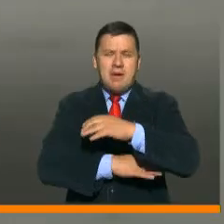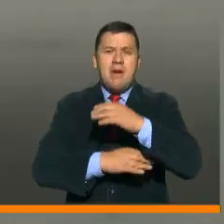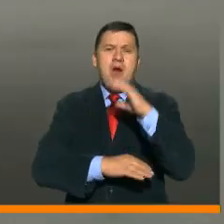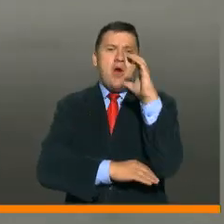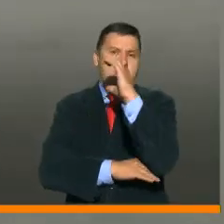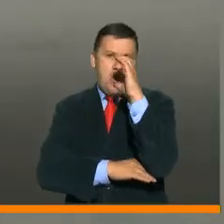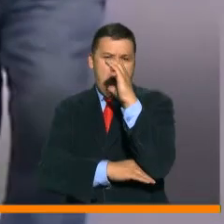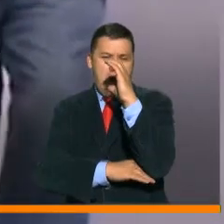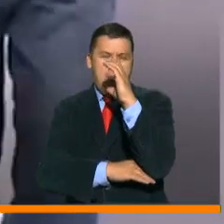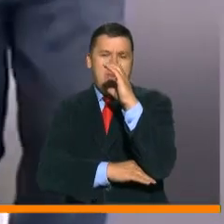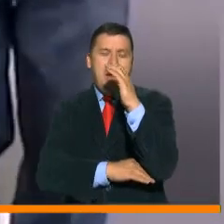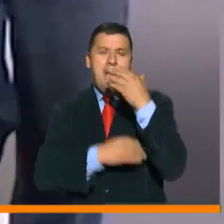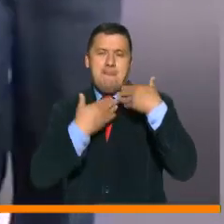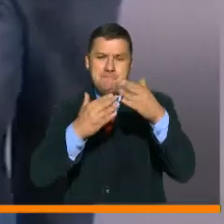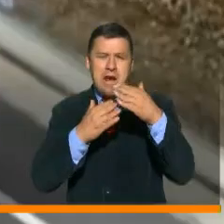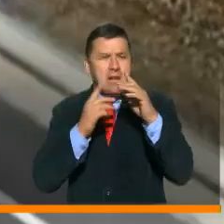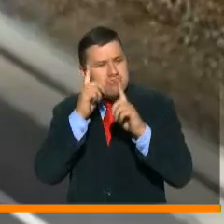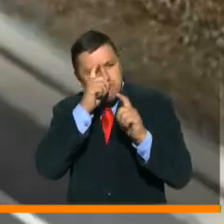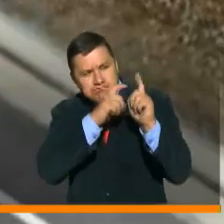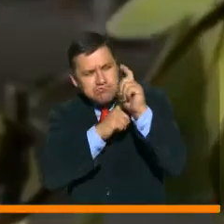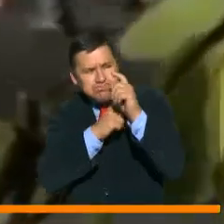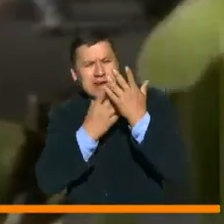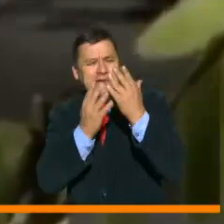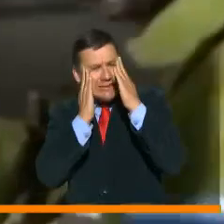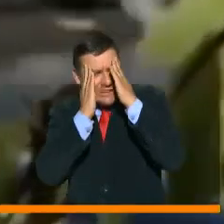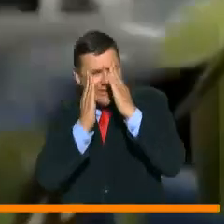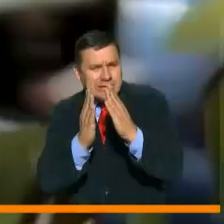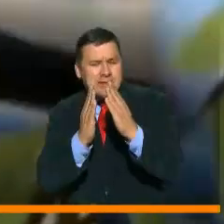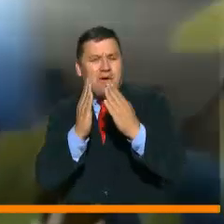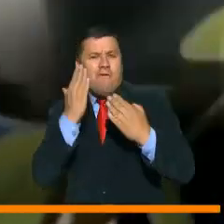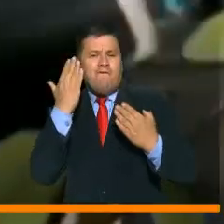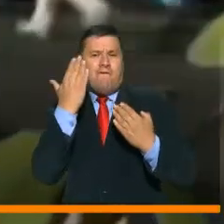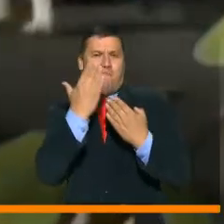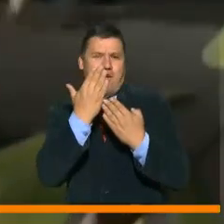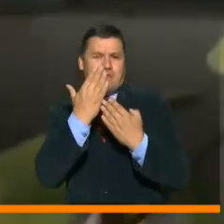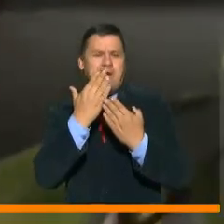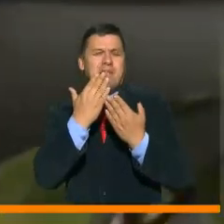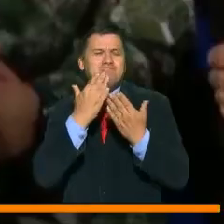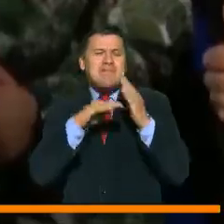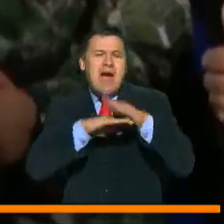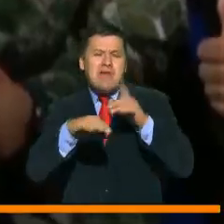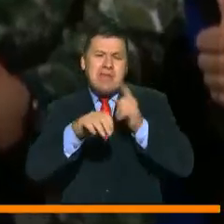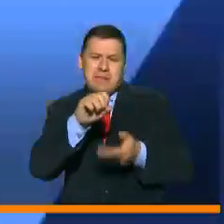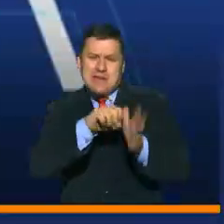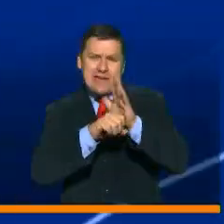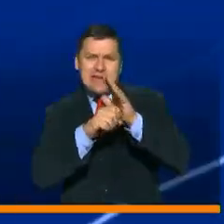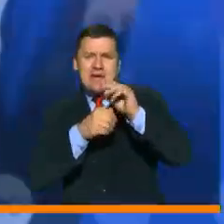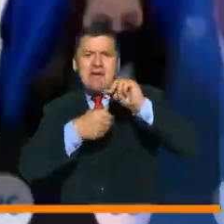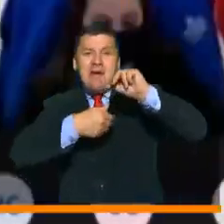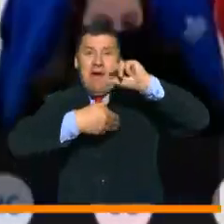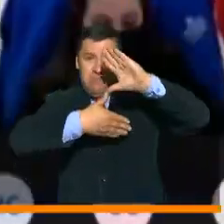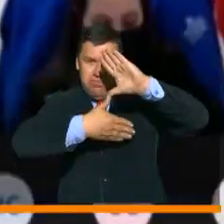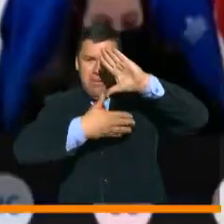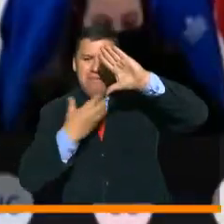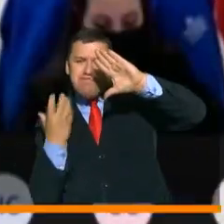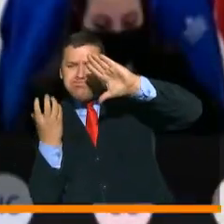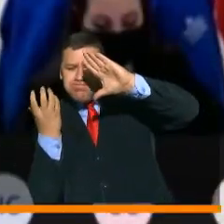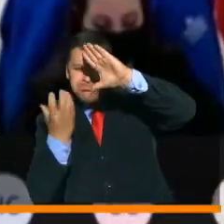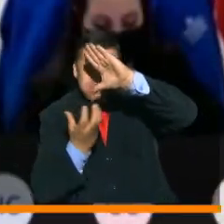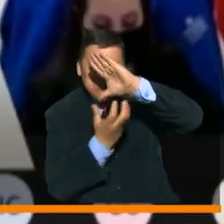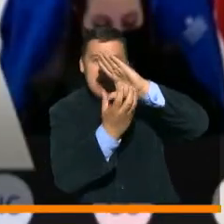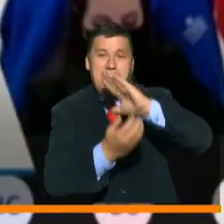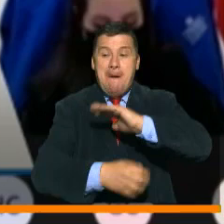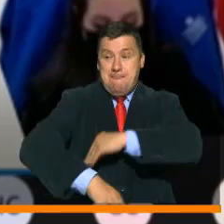analizaron asuntos migratorios y atención en fronteras de pandemia del cob y 19 las